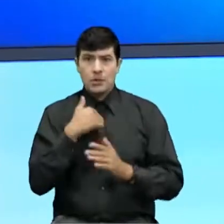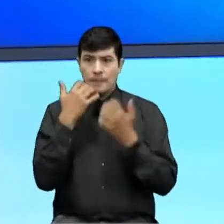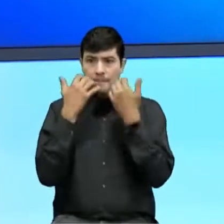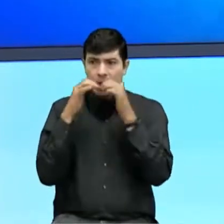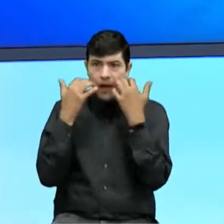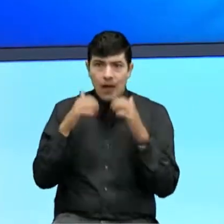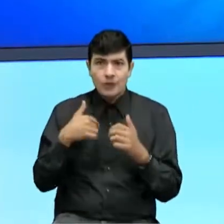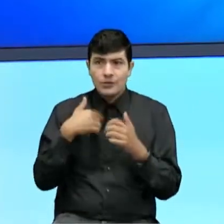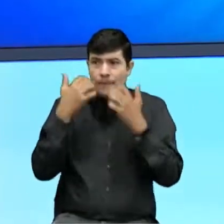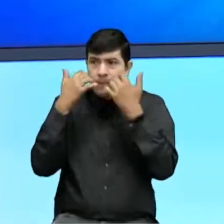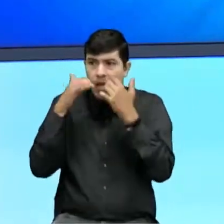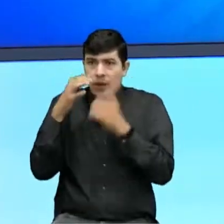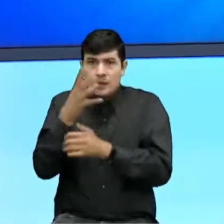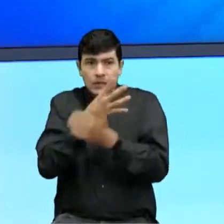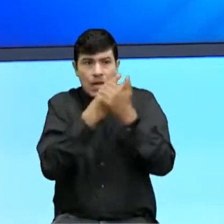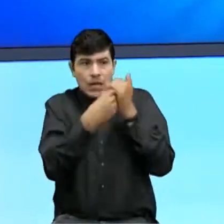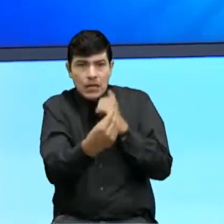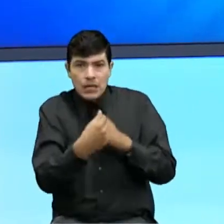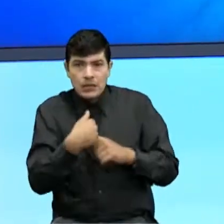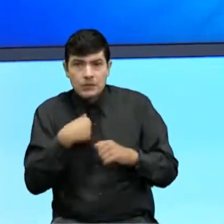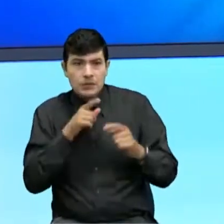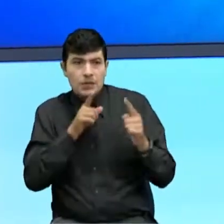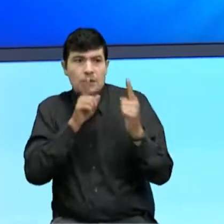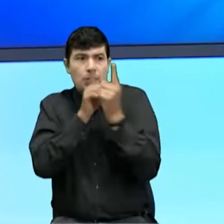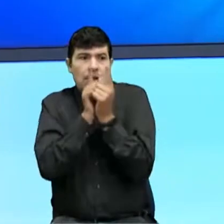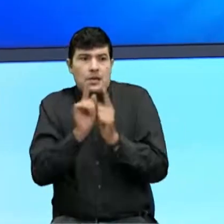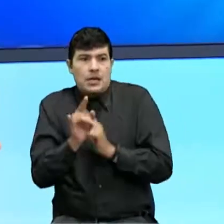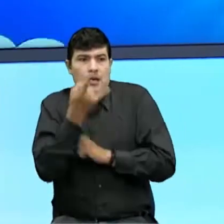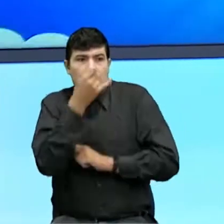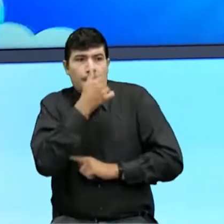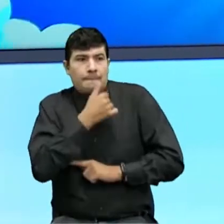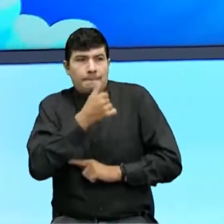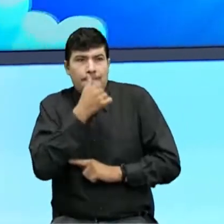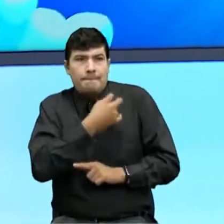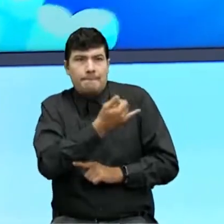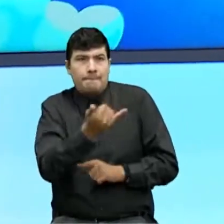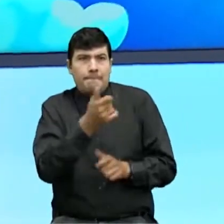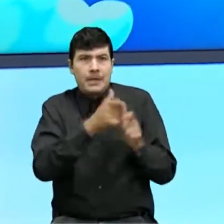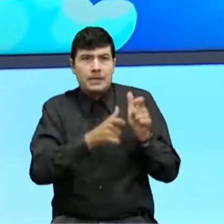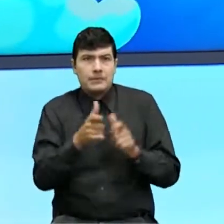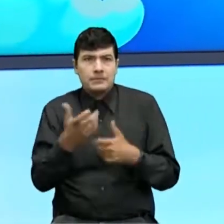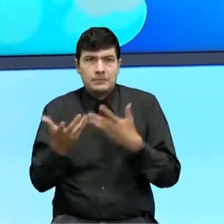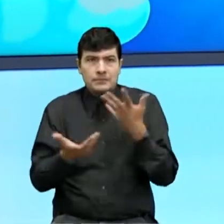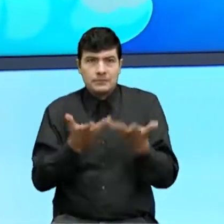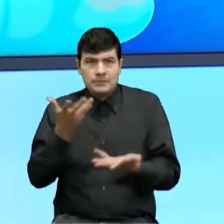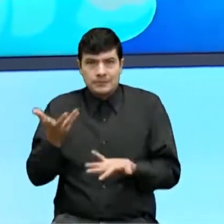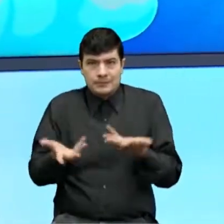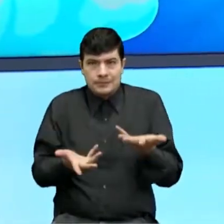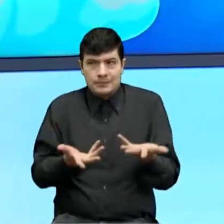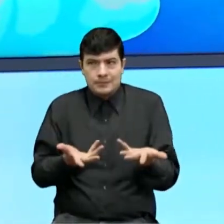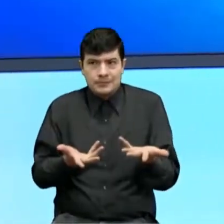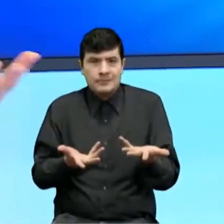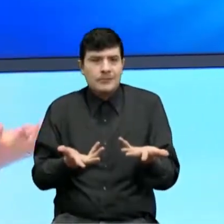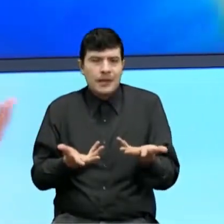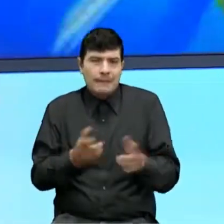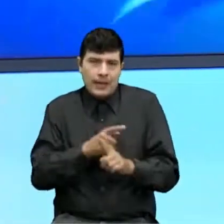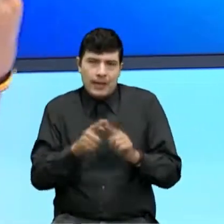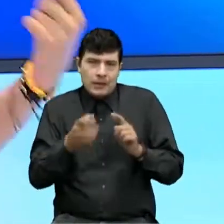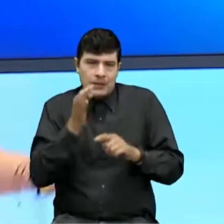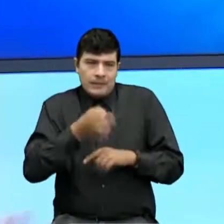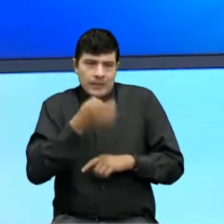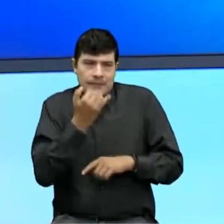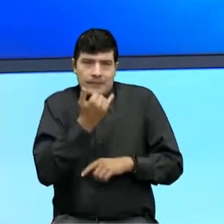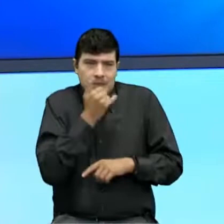temor colocarme la camiseta y encontrarme quizá con la intolerancia de algunos hinchas. Por supuesto que esto no pasa siempre,